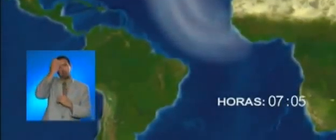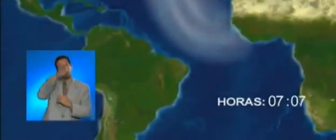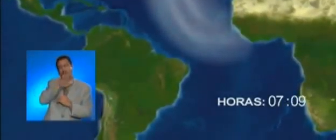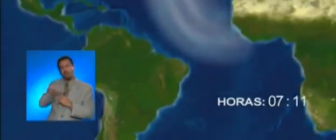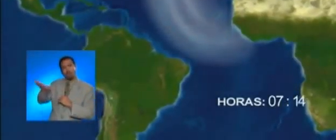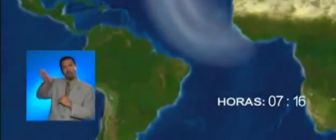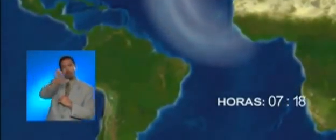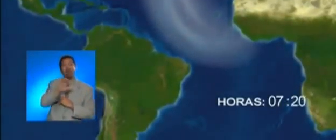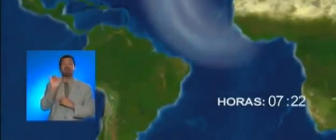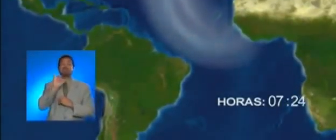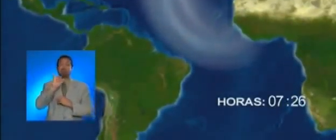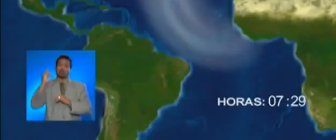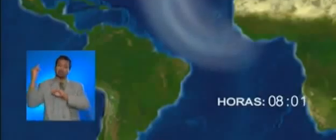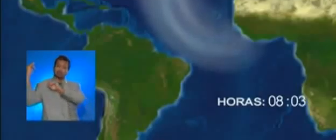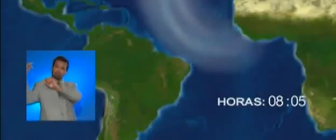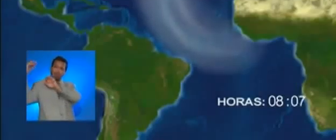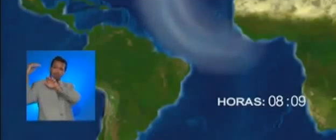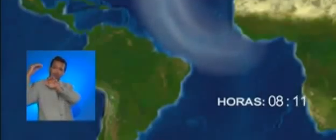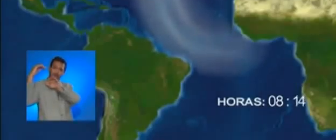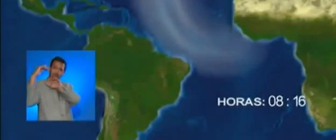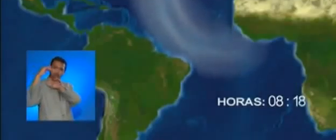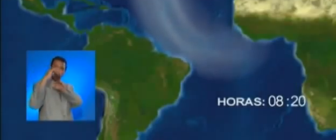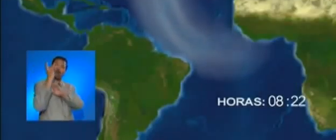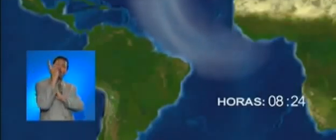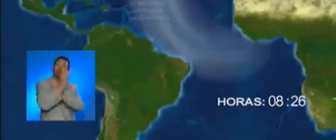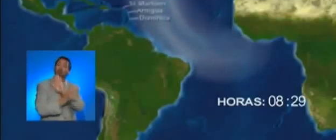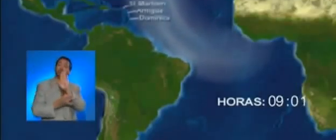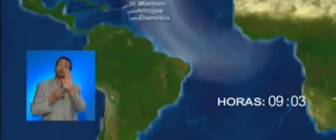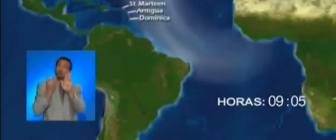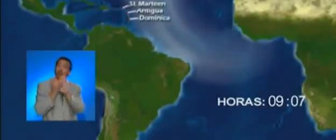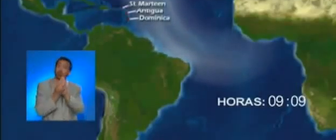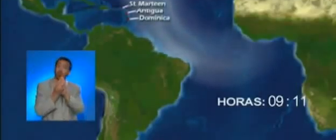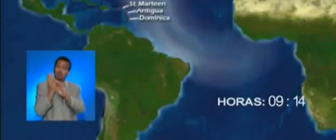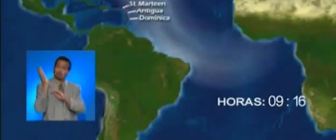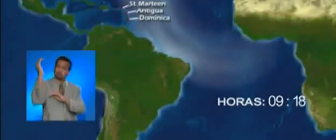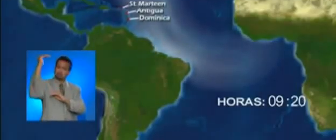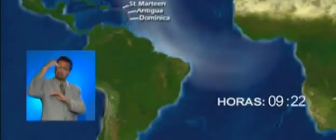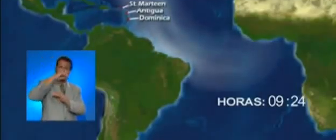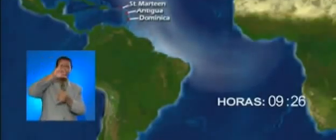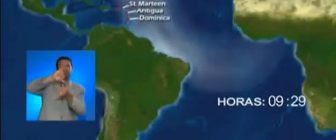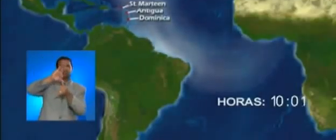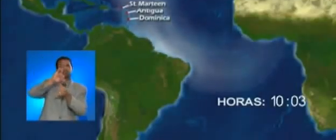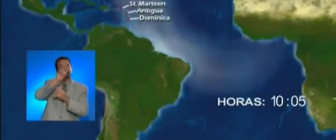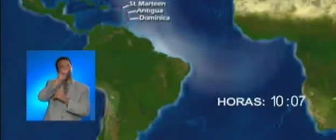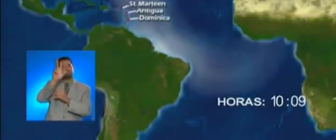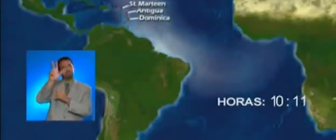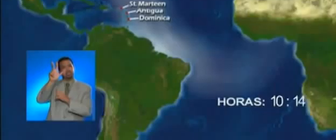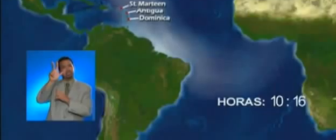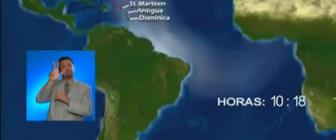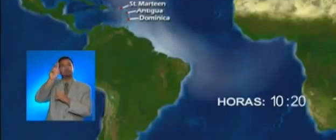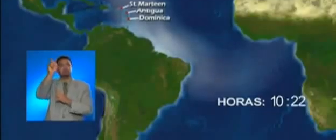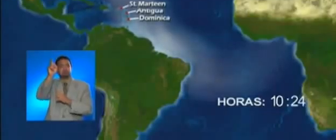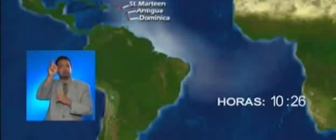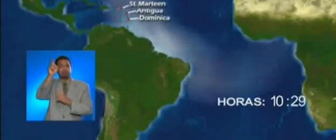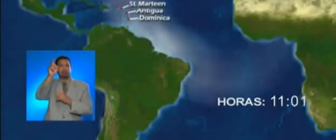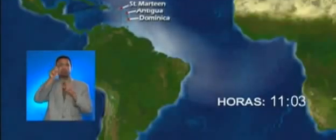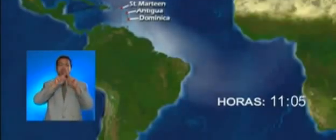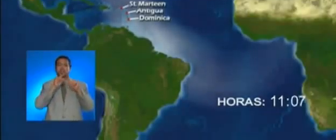el Atlántico y el Caribe. El 1 de noviembre de 1755 ocurrió un terremoto de